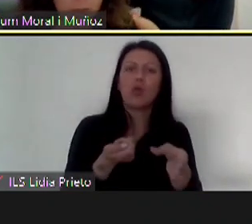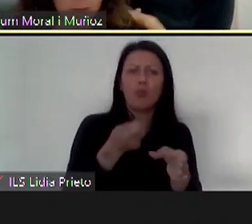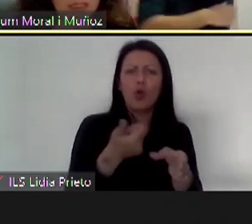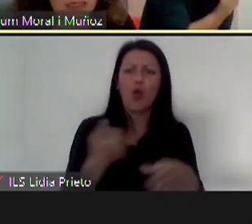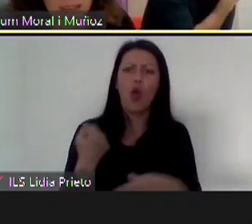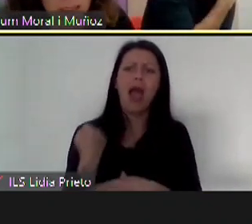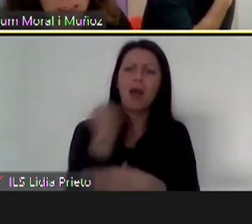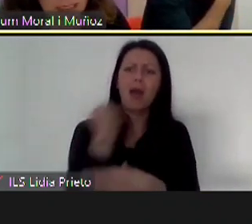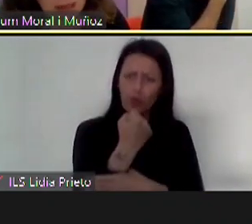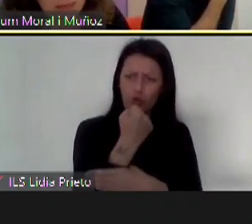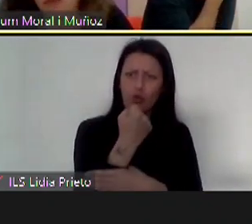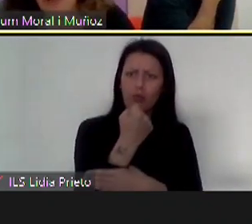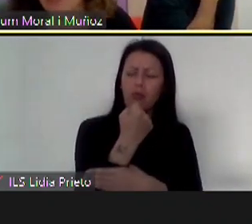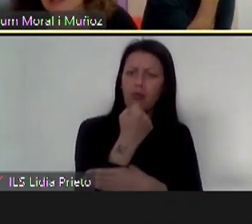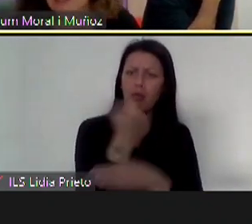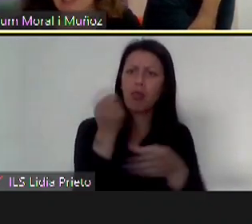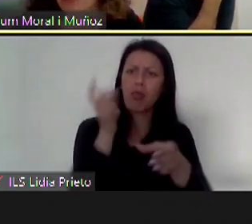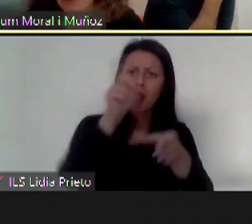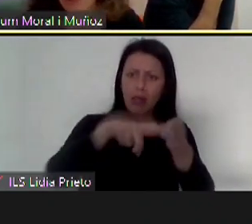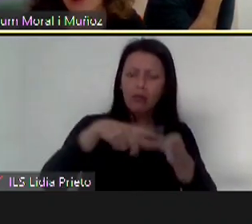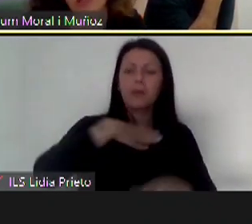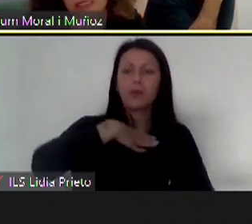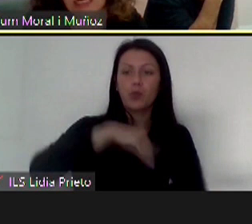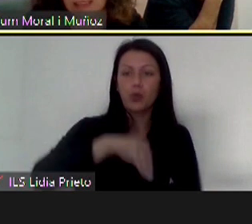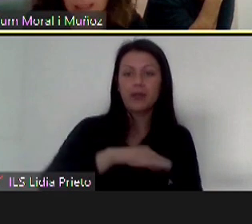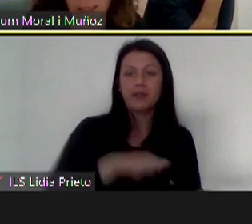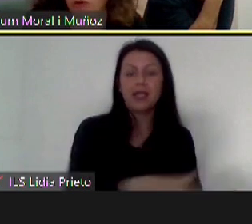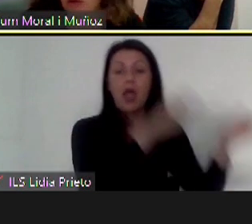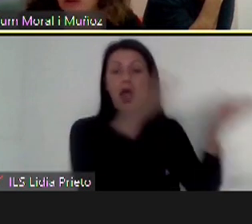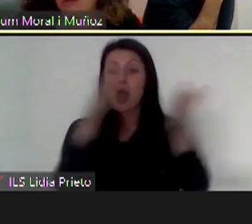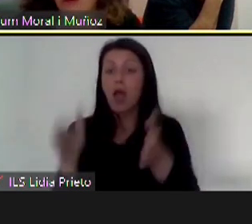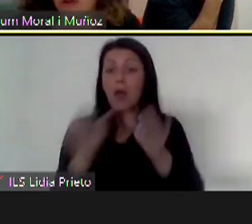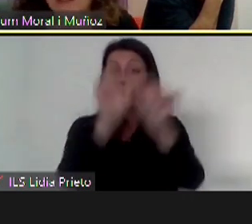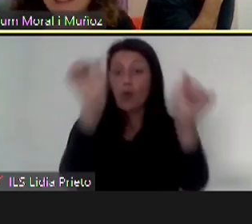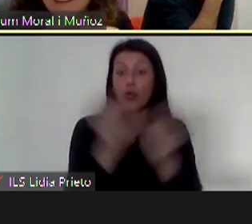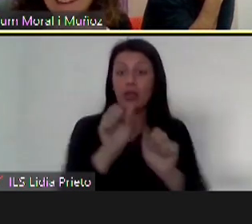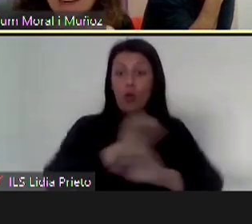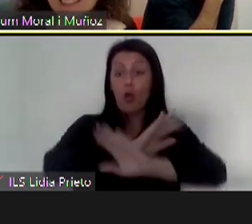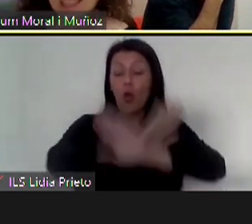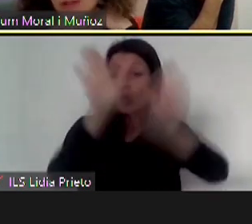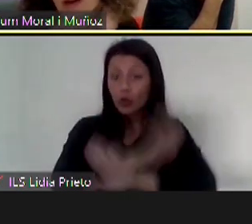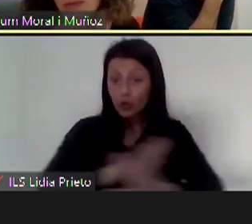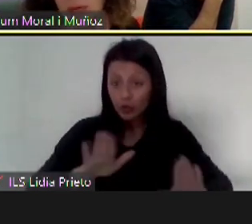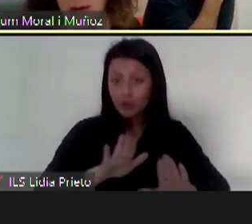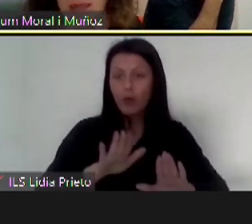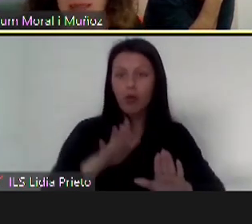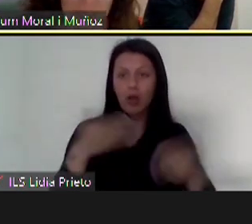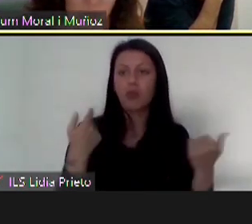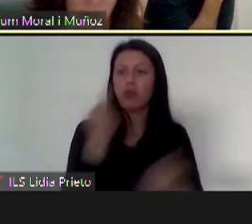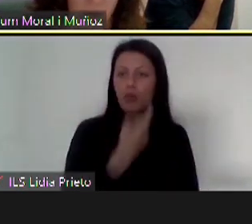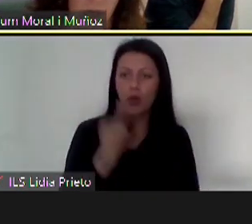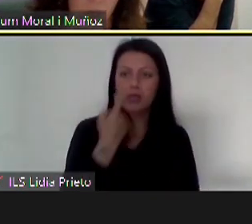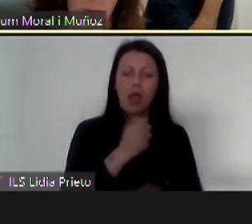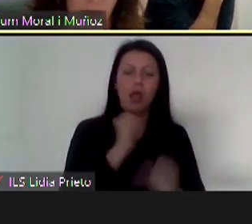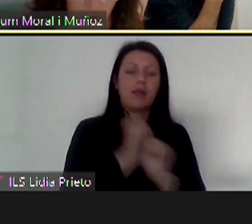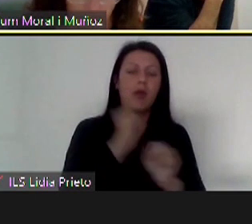ahí. De ahí ya pasamos a lo que sería el último modelo que nos ha costado mucho llegar y estamos trabajando en él, que es